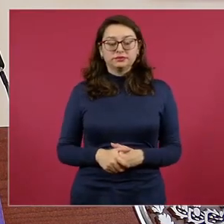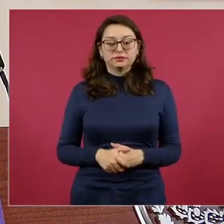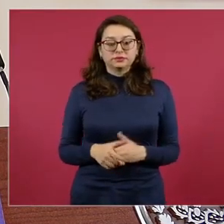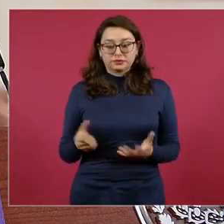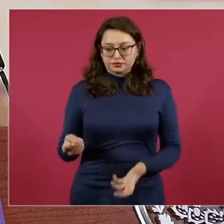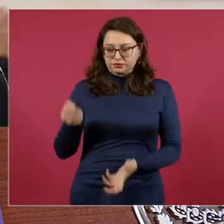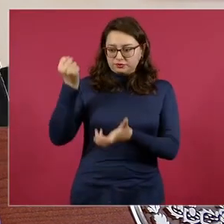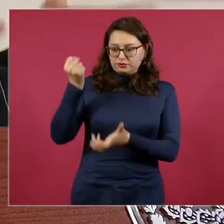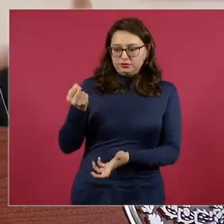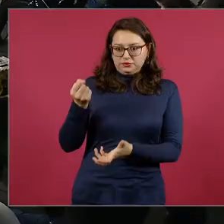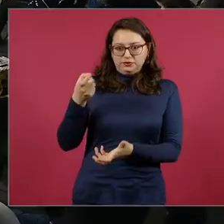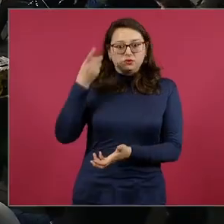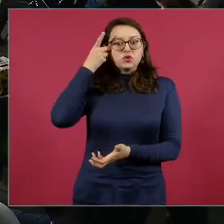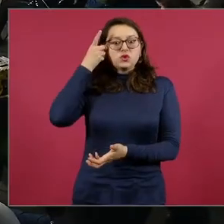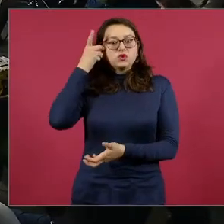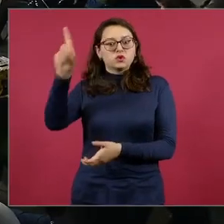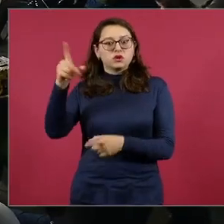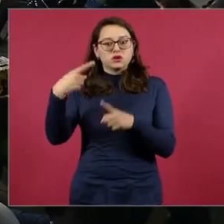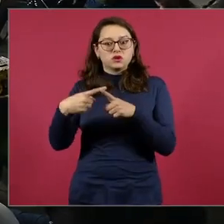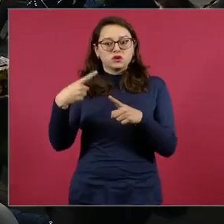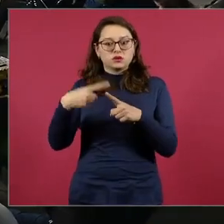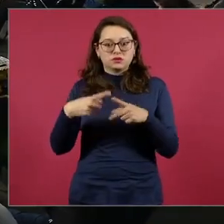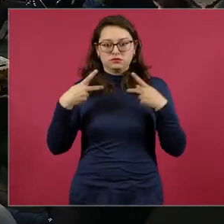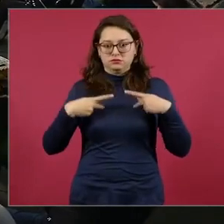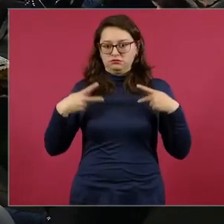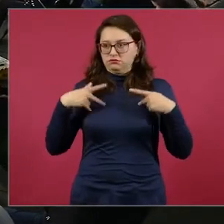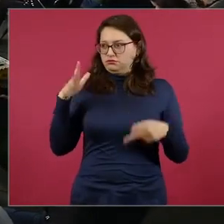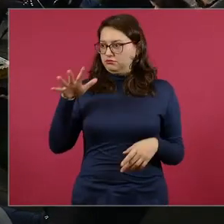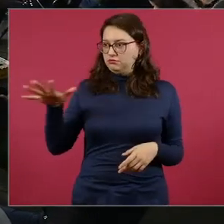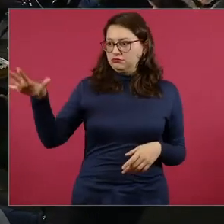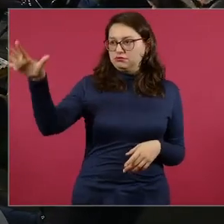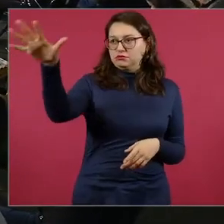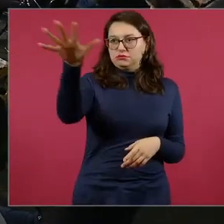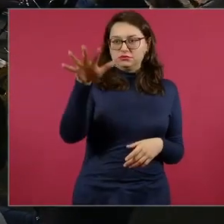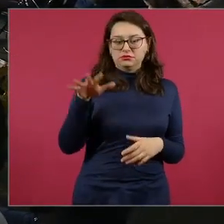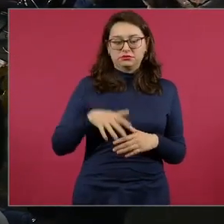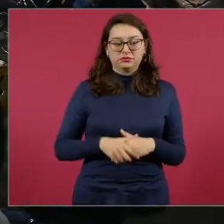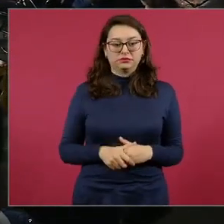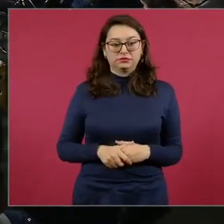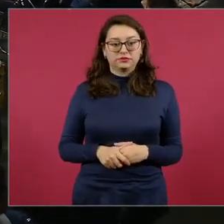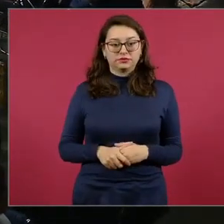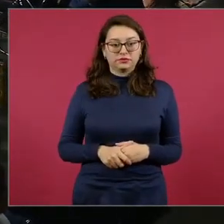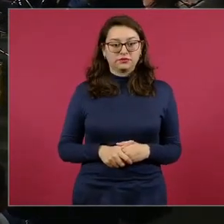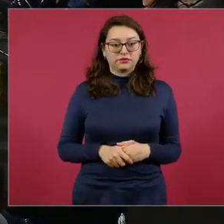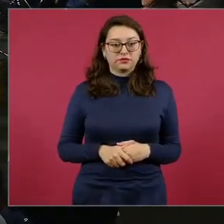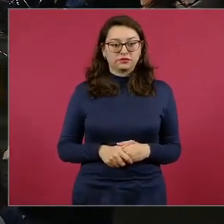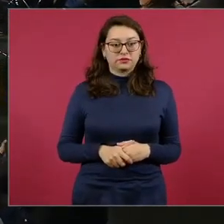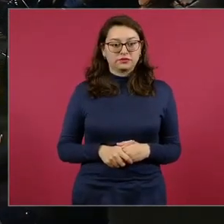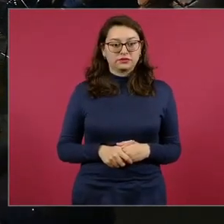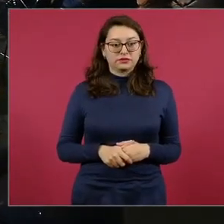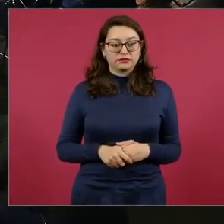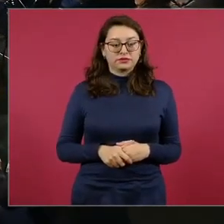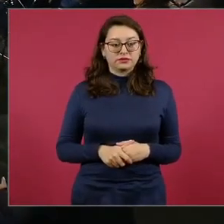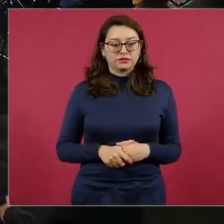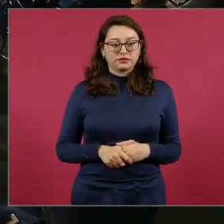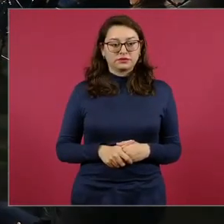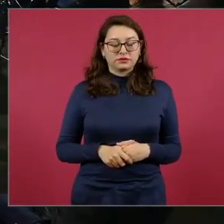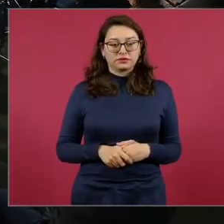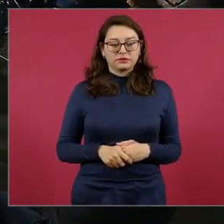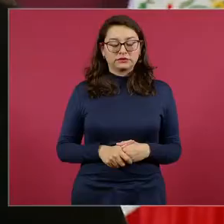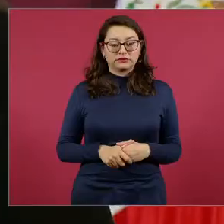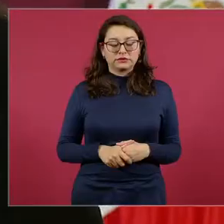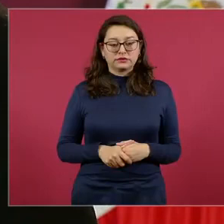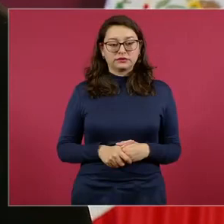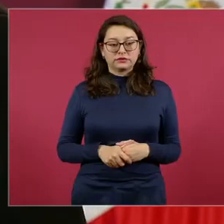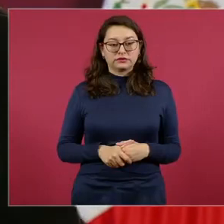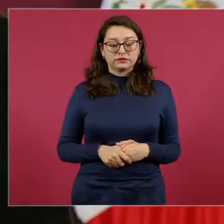Porque aunque le pagara a Ciro o le pague, aunque le pague a